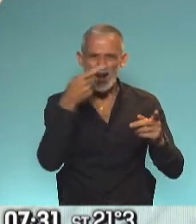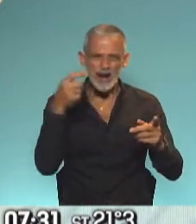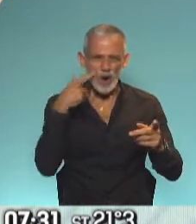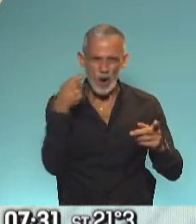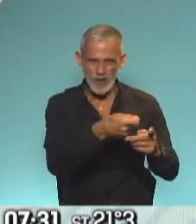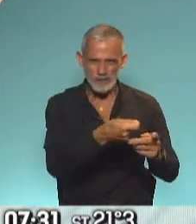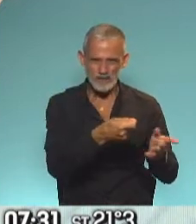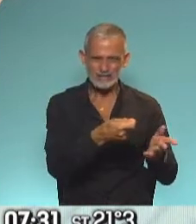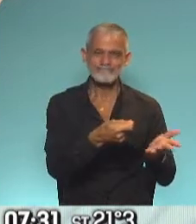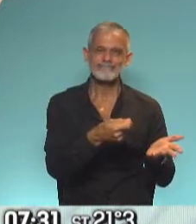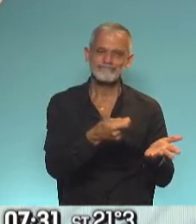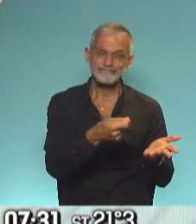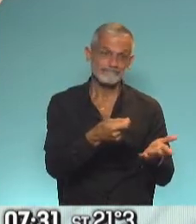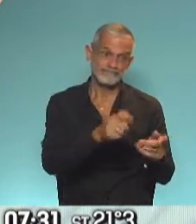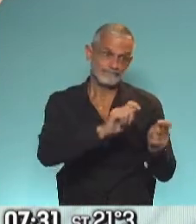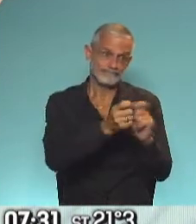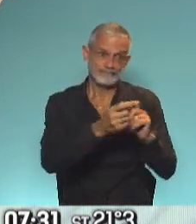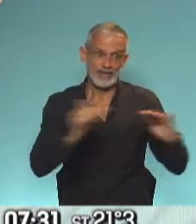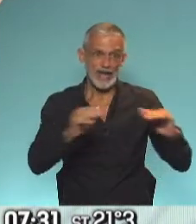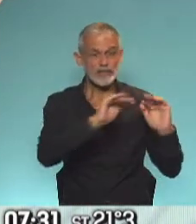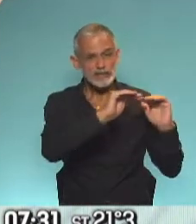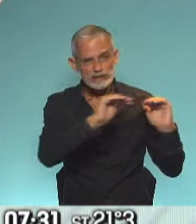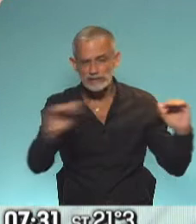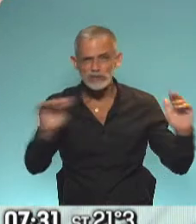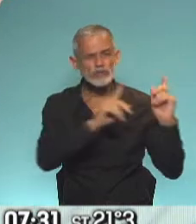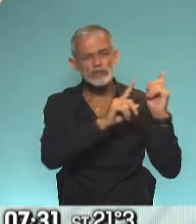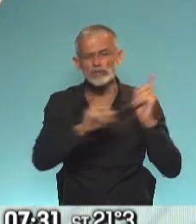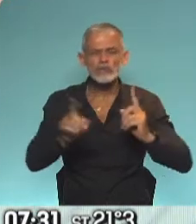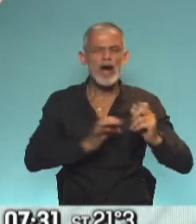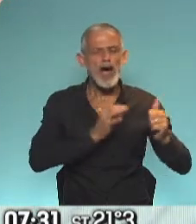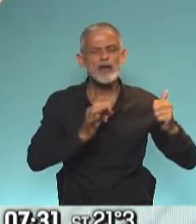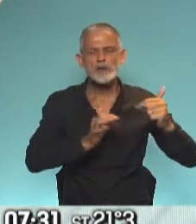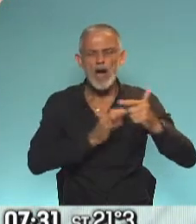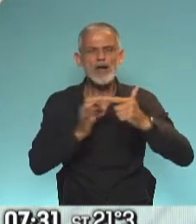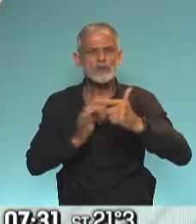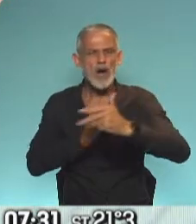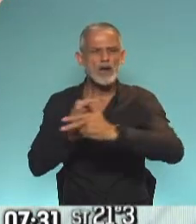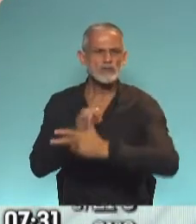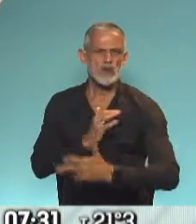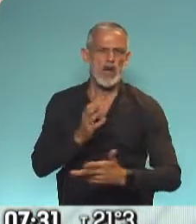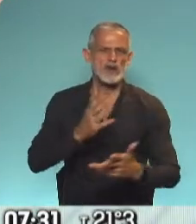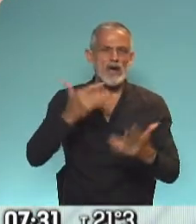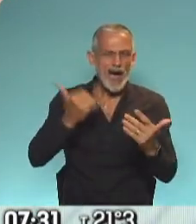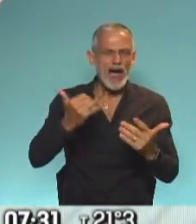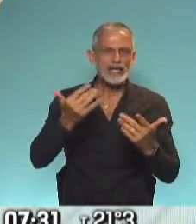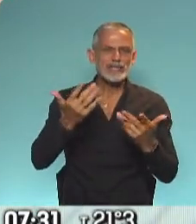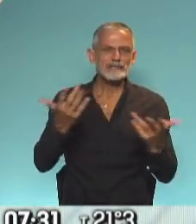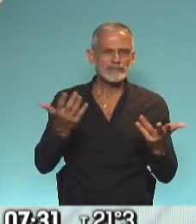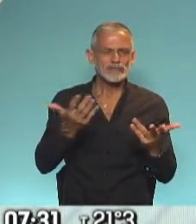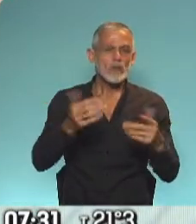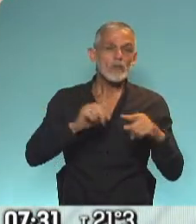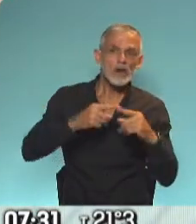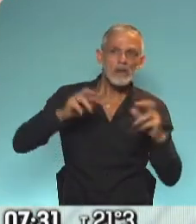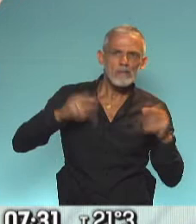las pocas variables que no varía, valga la redundancia, año a año, a pesar de incluso de